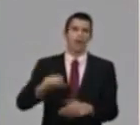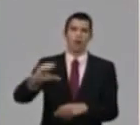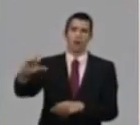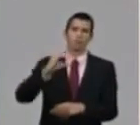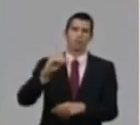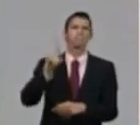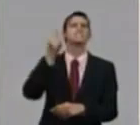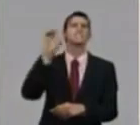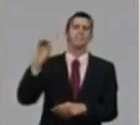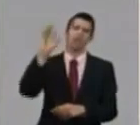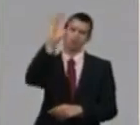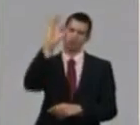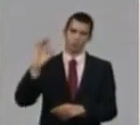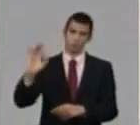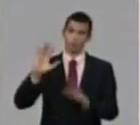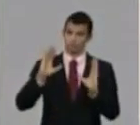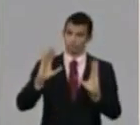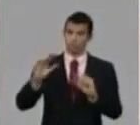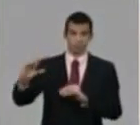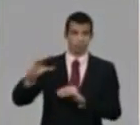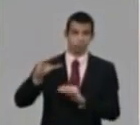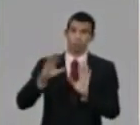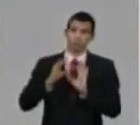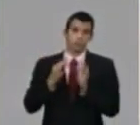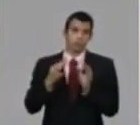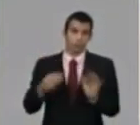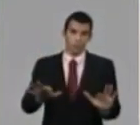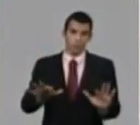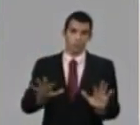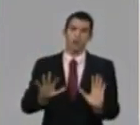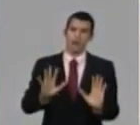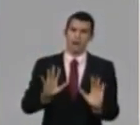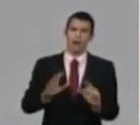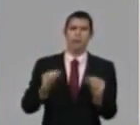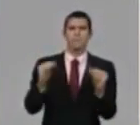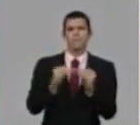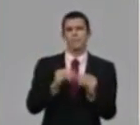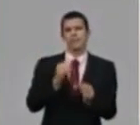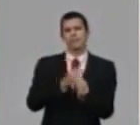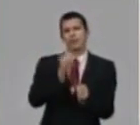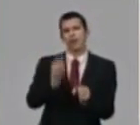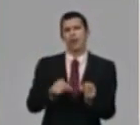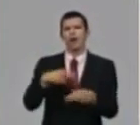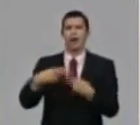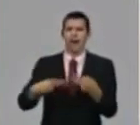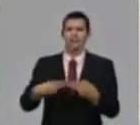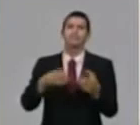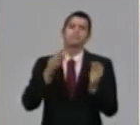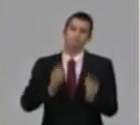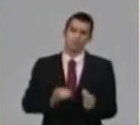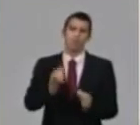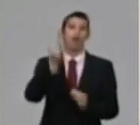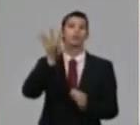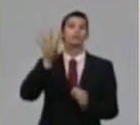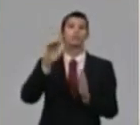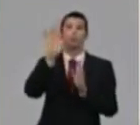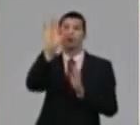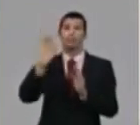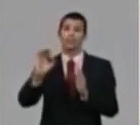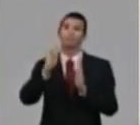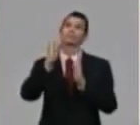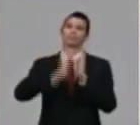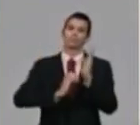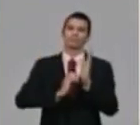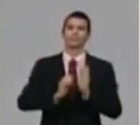el 100% de su salario básico en el sector presupuestado, sí habrá de abonar la contribución especial a la seguridad social. En este